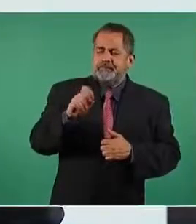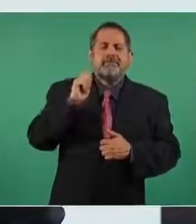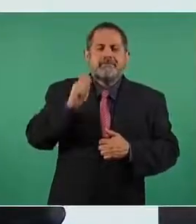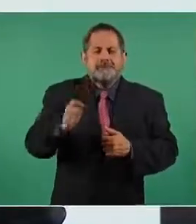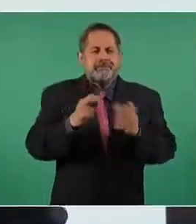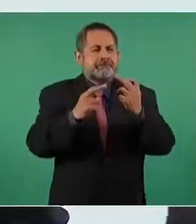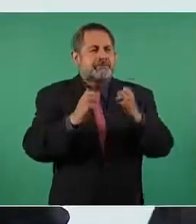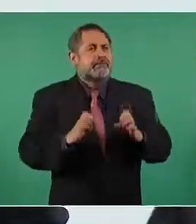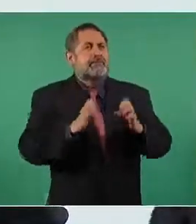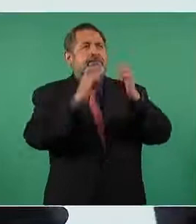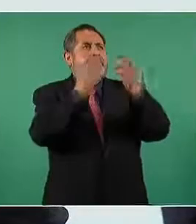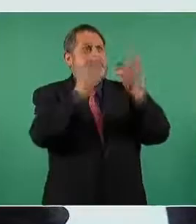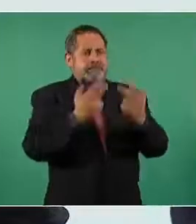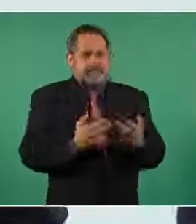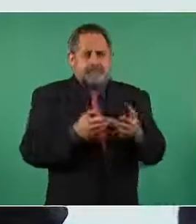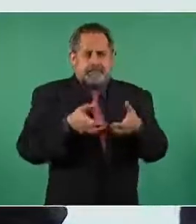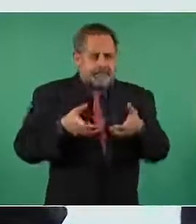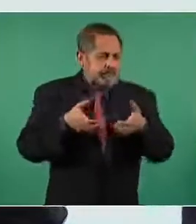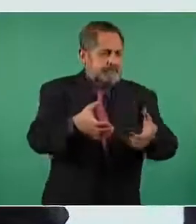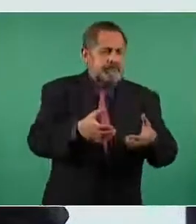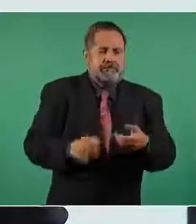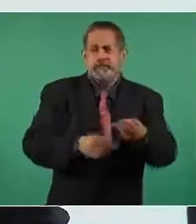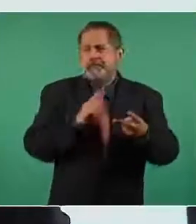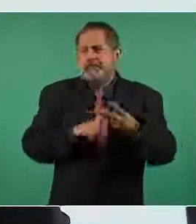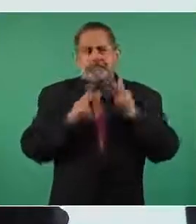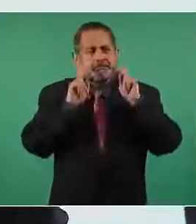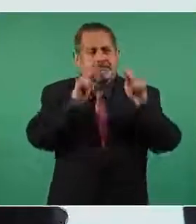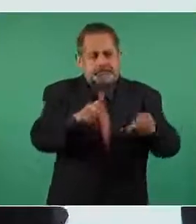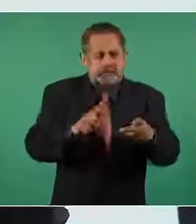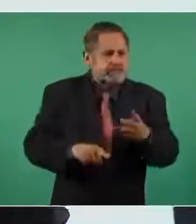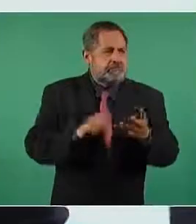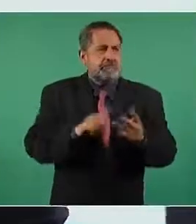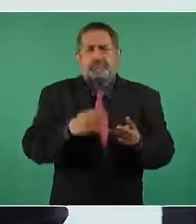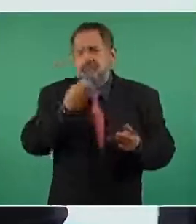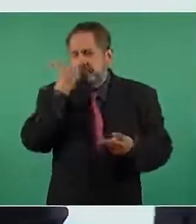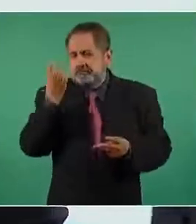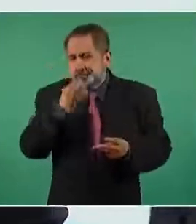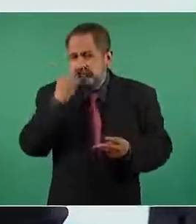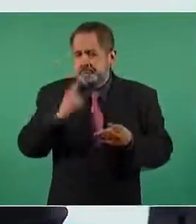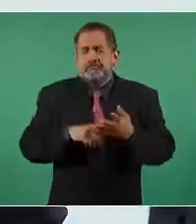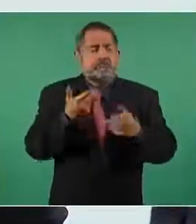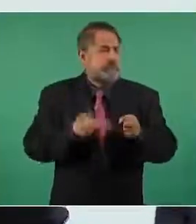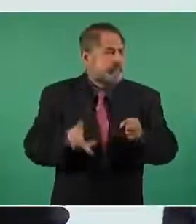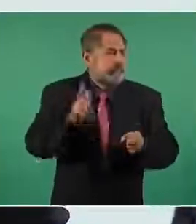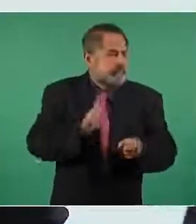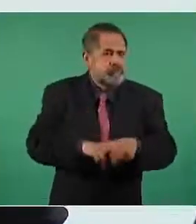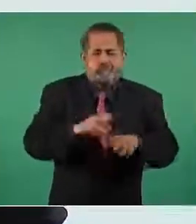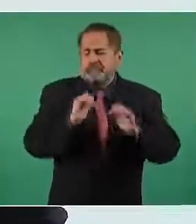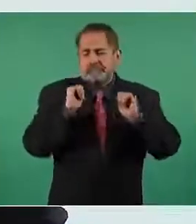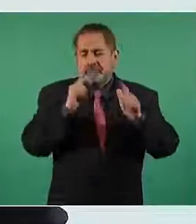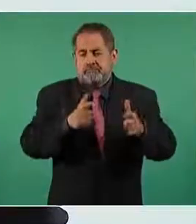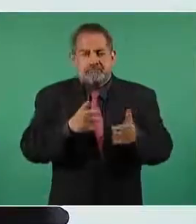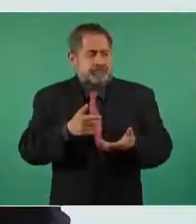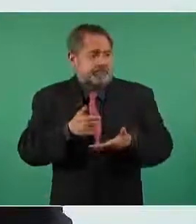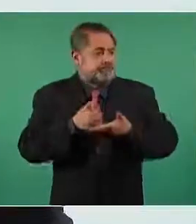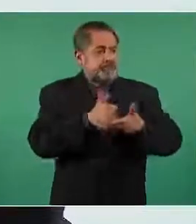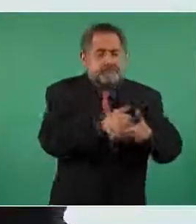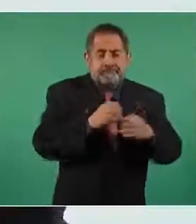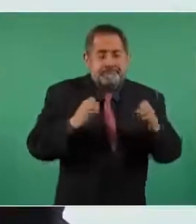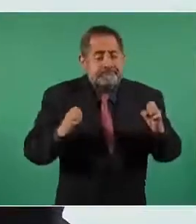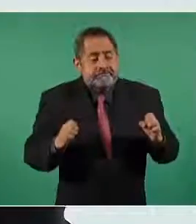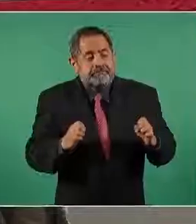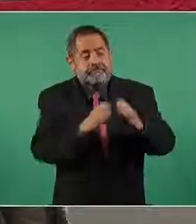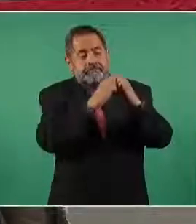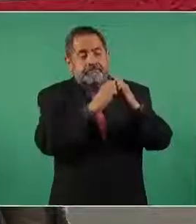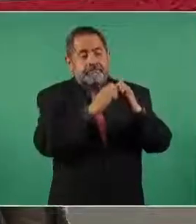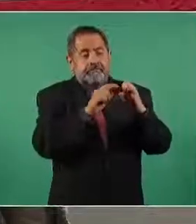urbana. Es una calle, es un puente, puede ser una escuela, un hospital, una clínica. La emergencia es para